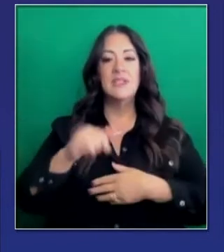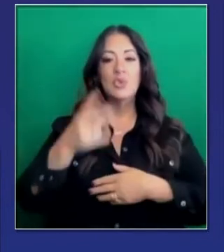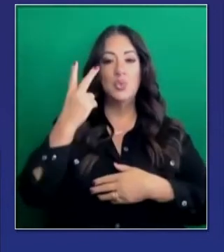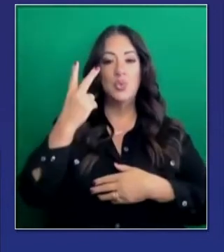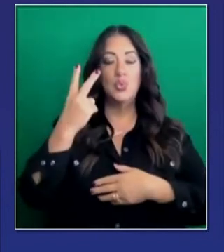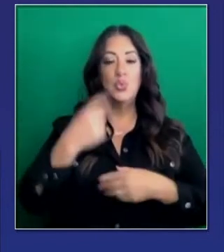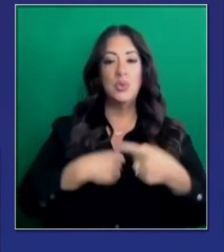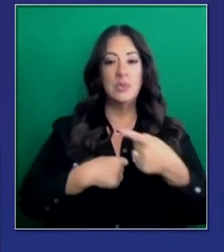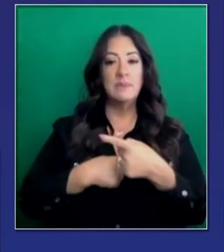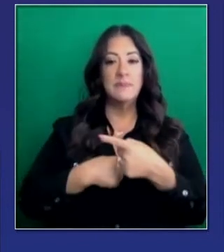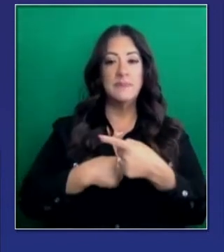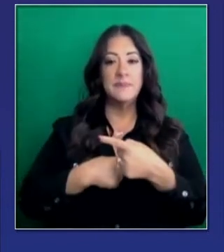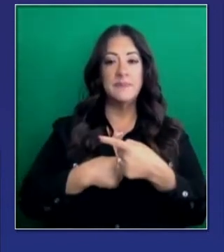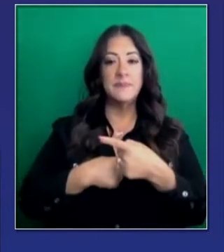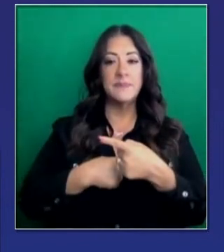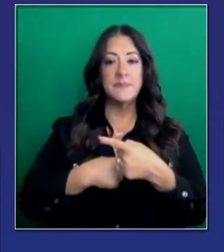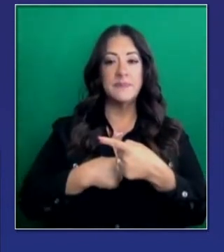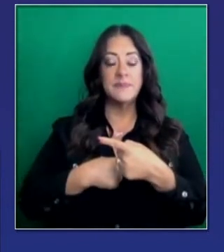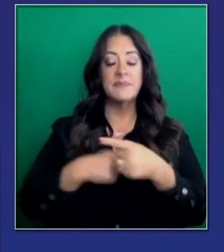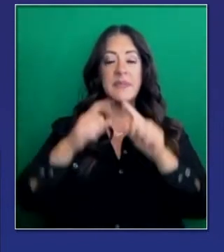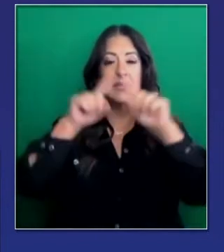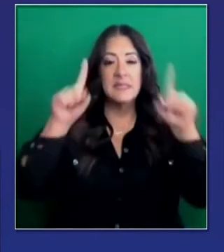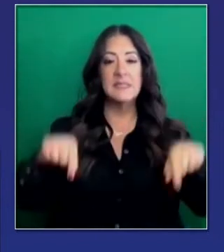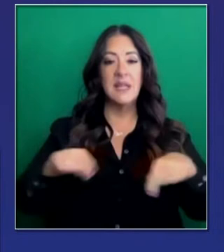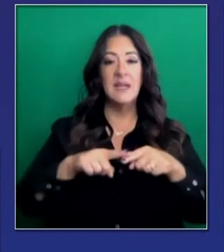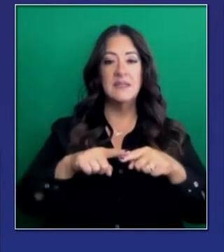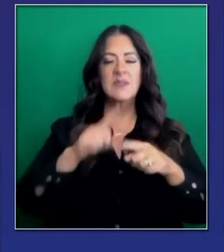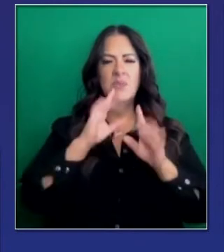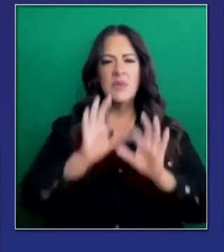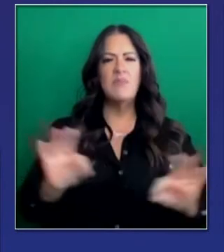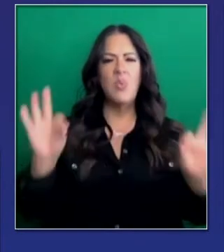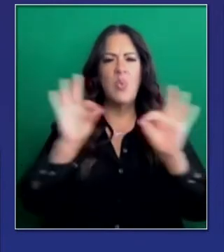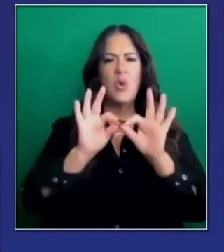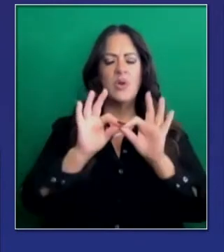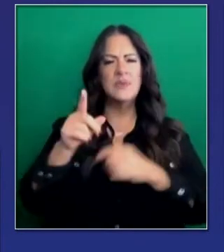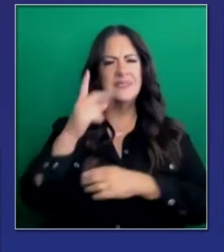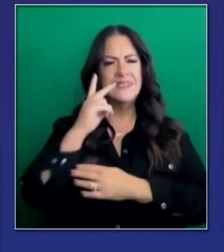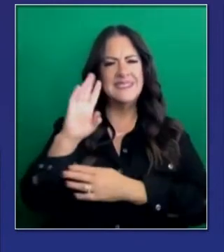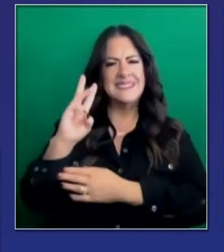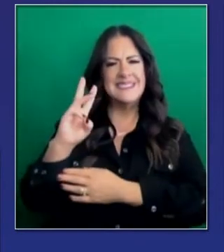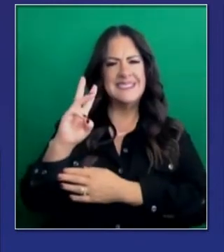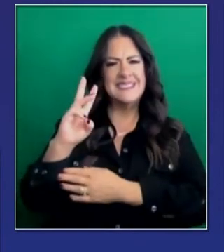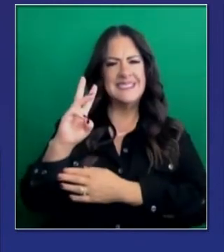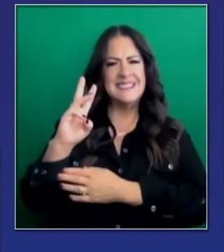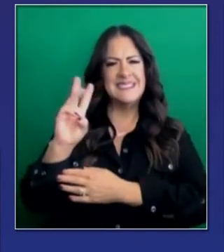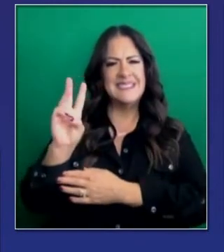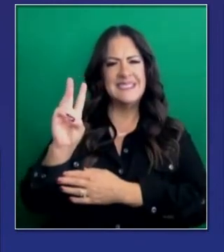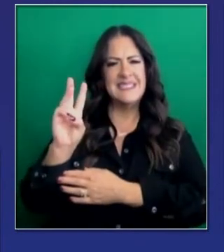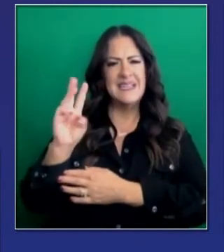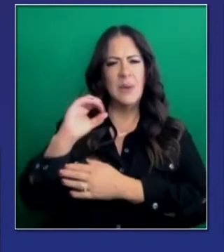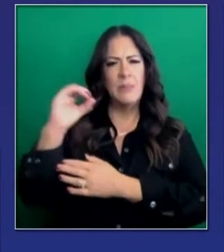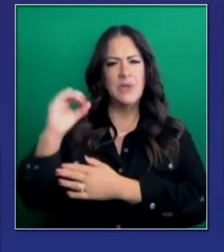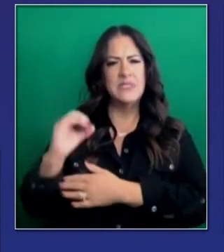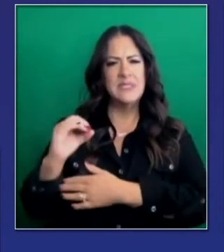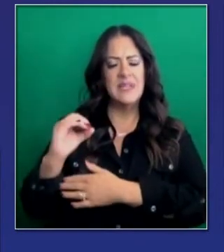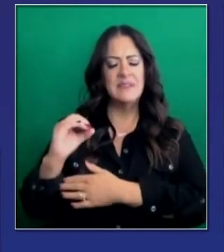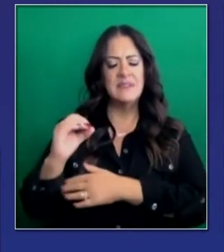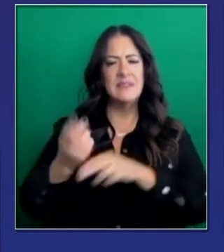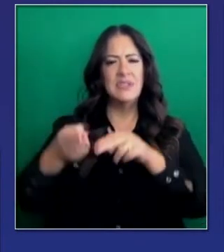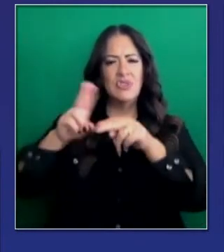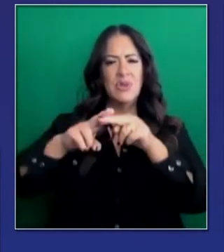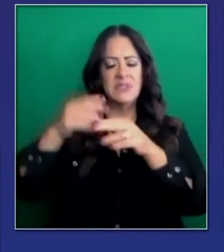que son importantes y relevantes vemos un 6% de aumento en el número total de hospitalizaciones